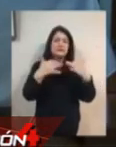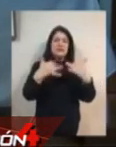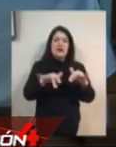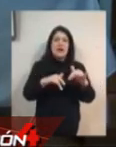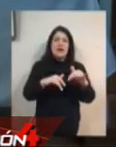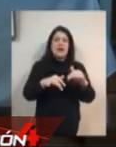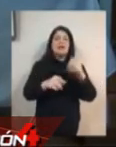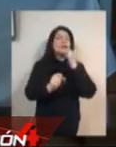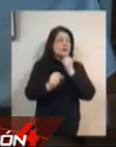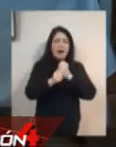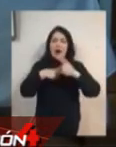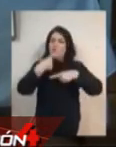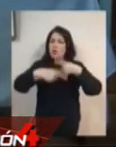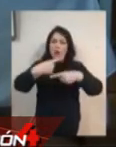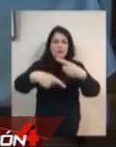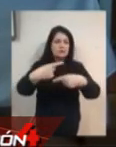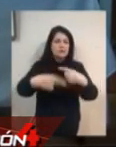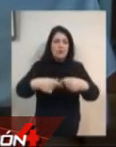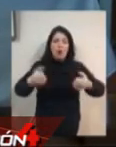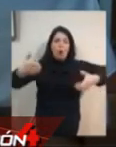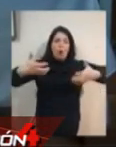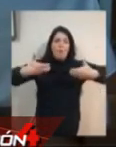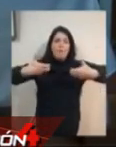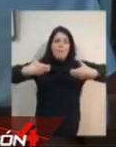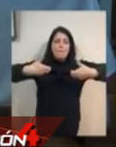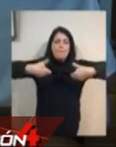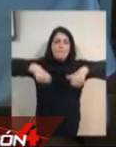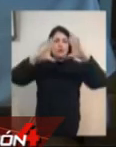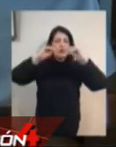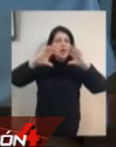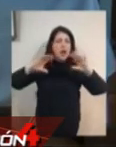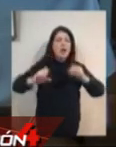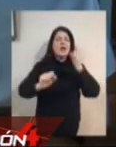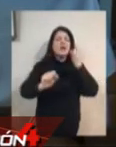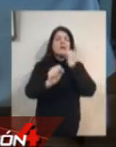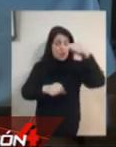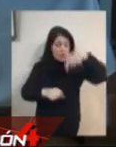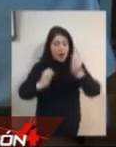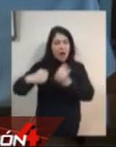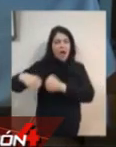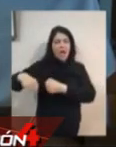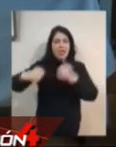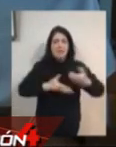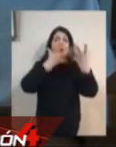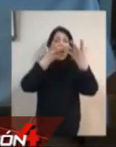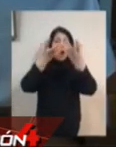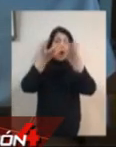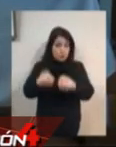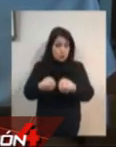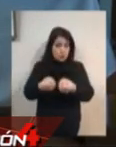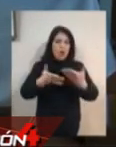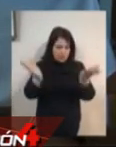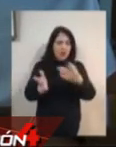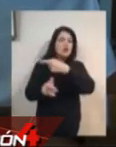habido intervenciones con motos de nieve, que hay grupos de Bariloche que ofrecieron sus motos de nieve y por supuesto lo